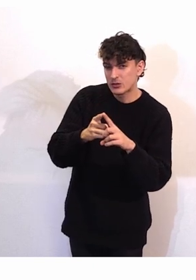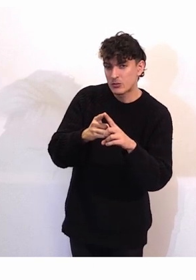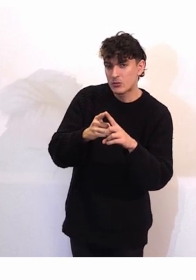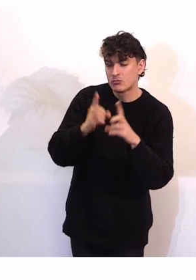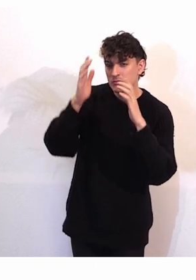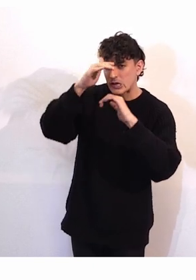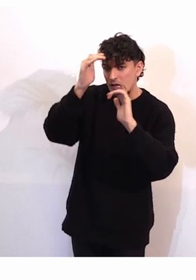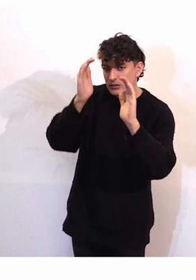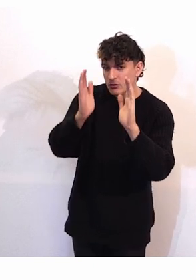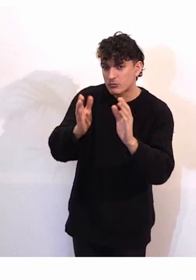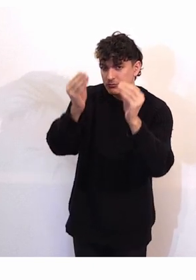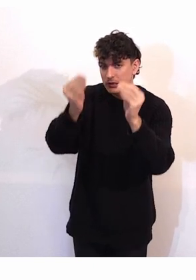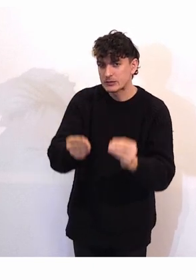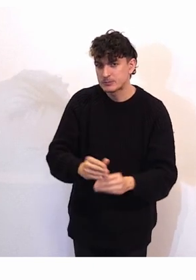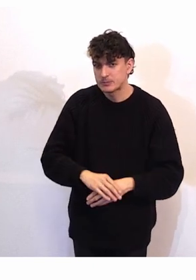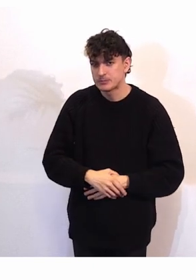voz.